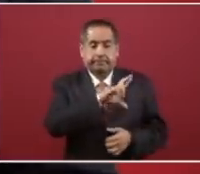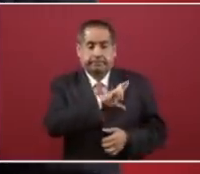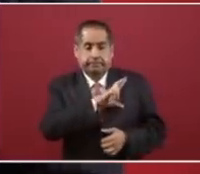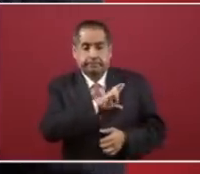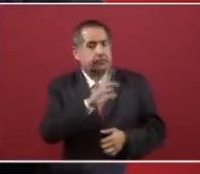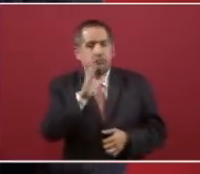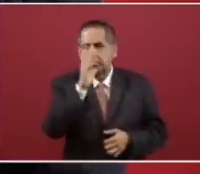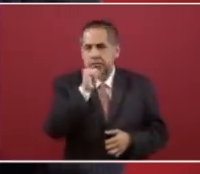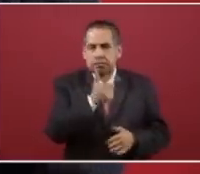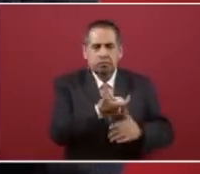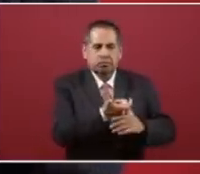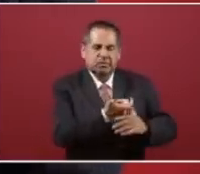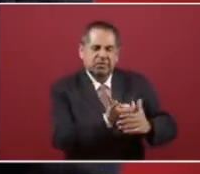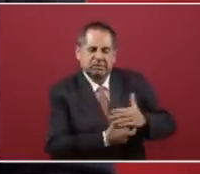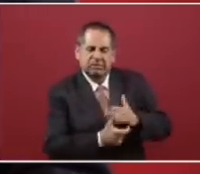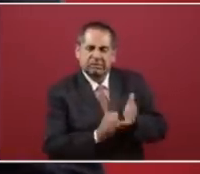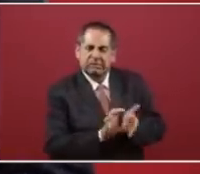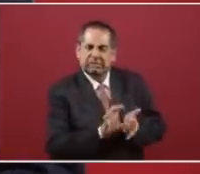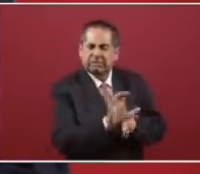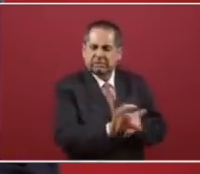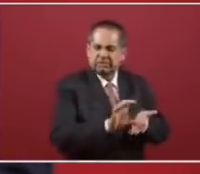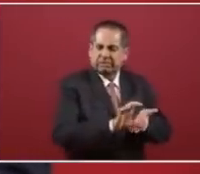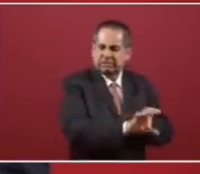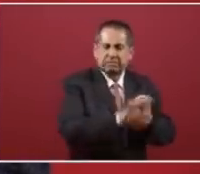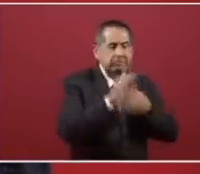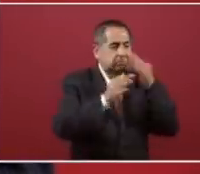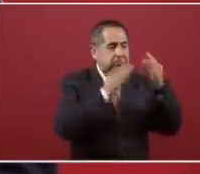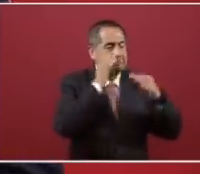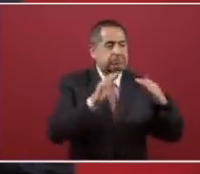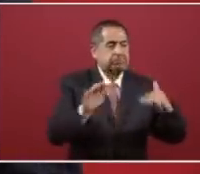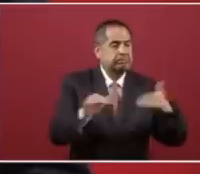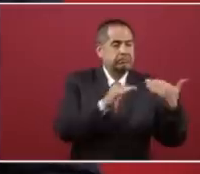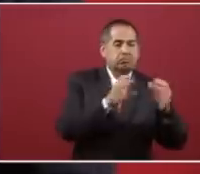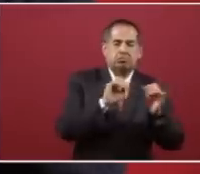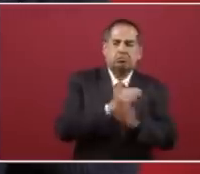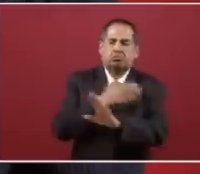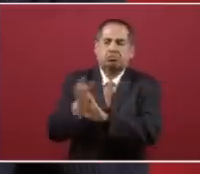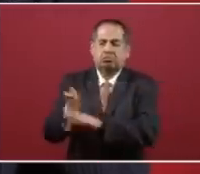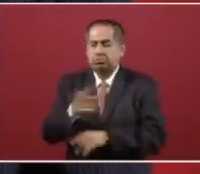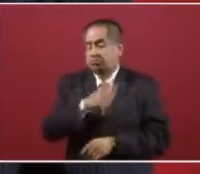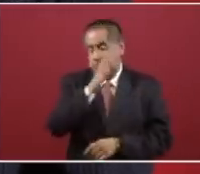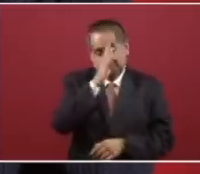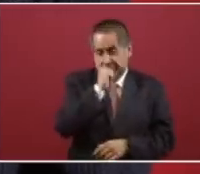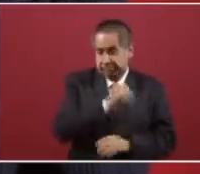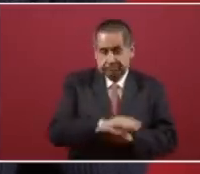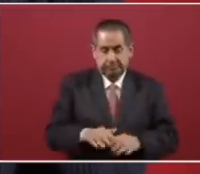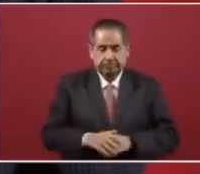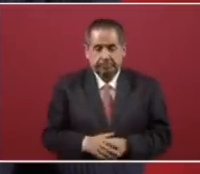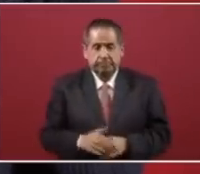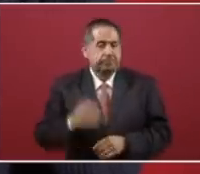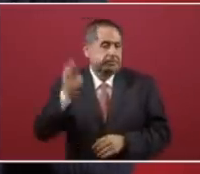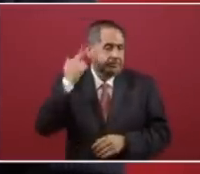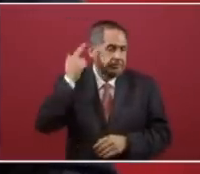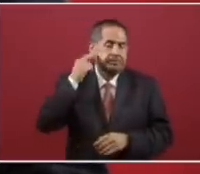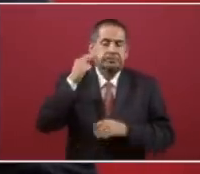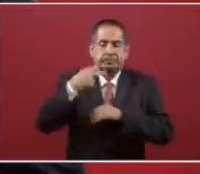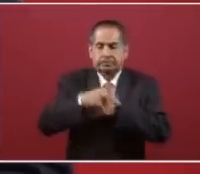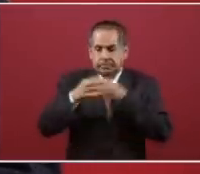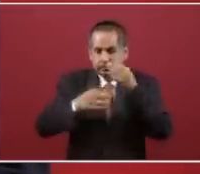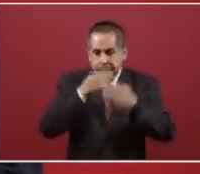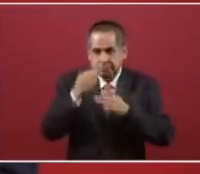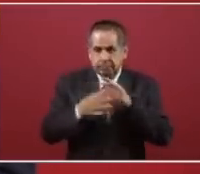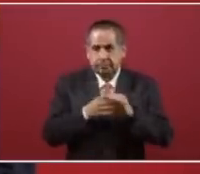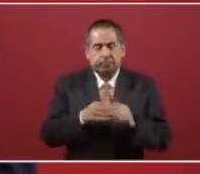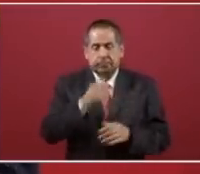recursos a las campañas electorales haciendo proselitismo en favor o en contra de candidatos en radio televisión y esto